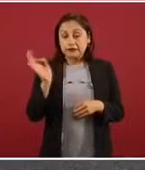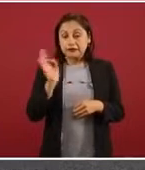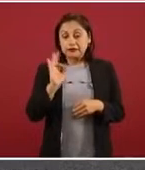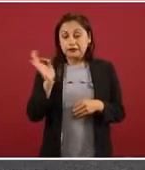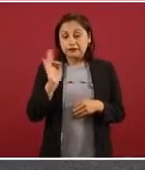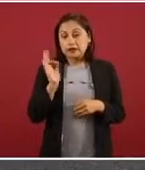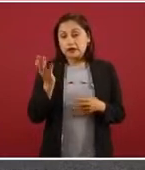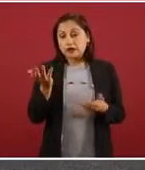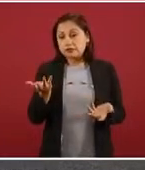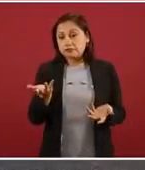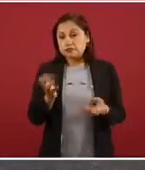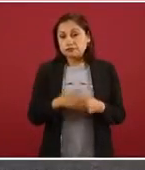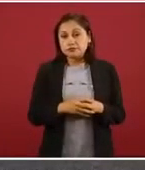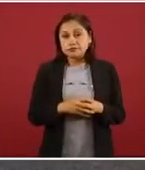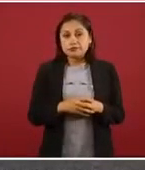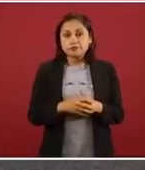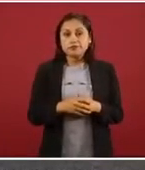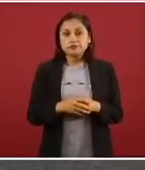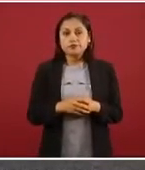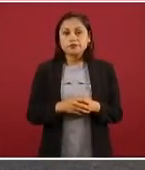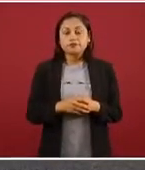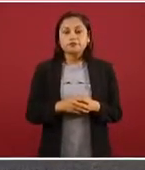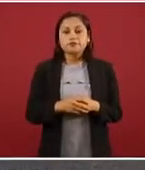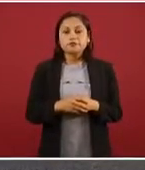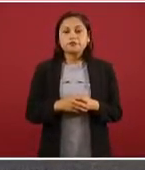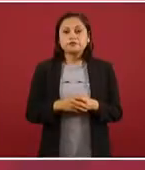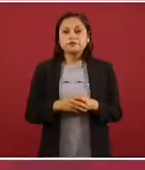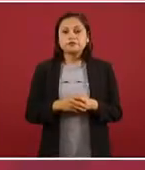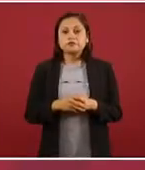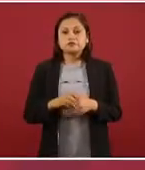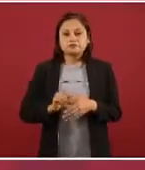de aumentos desproporcionados,